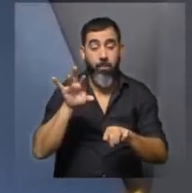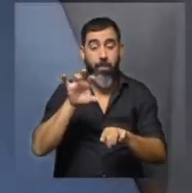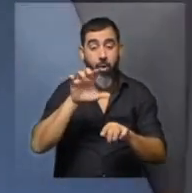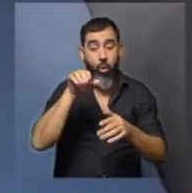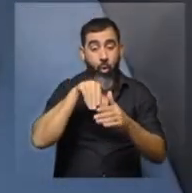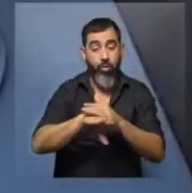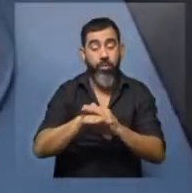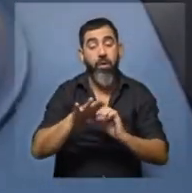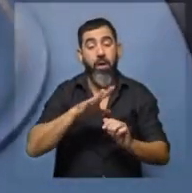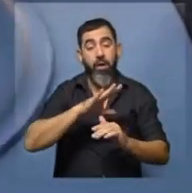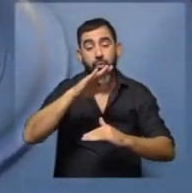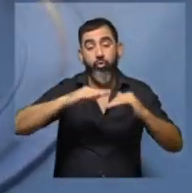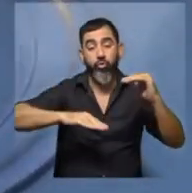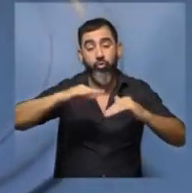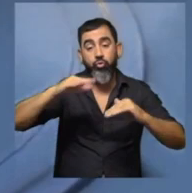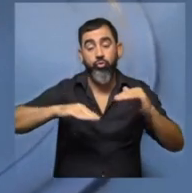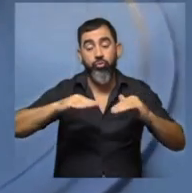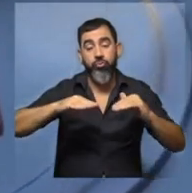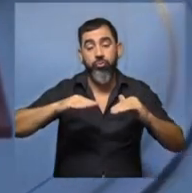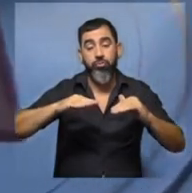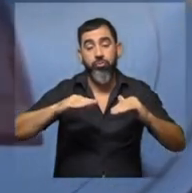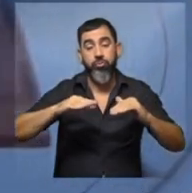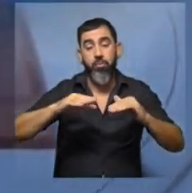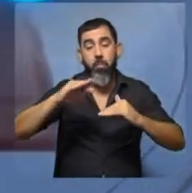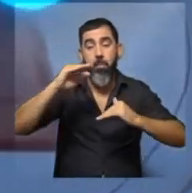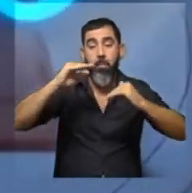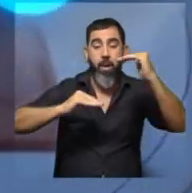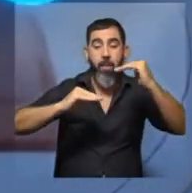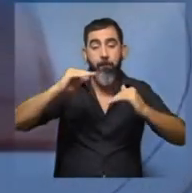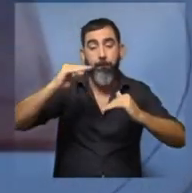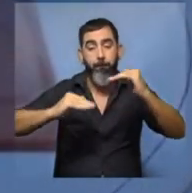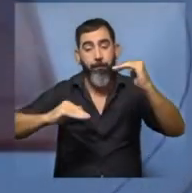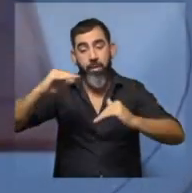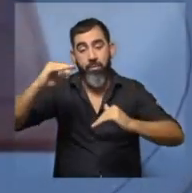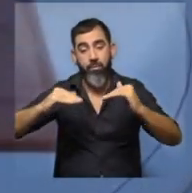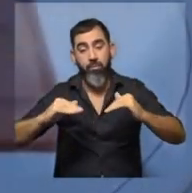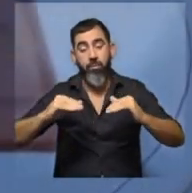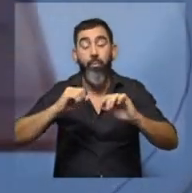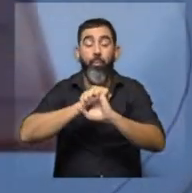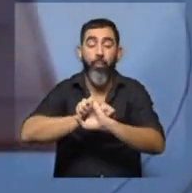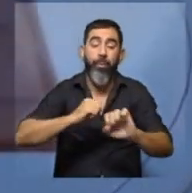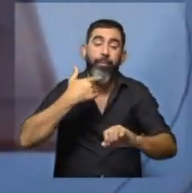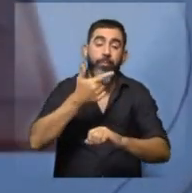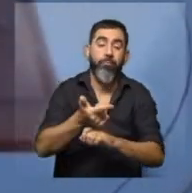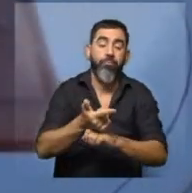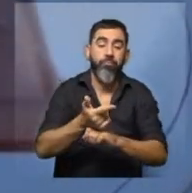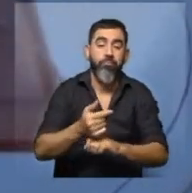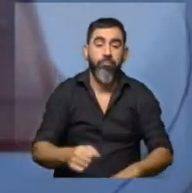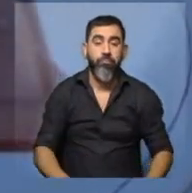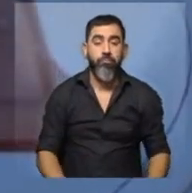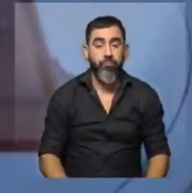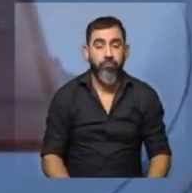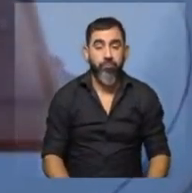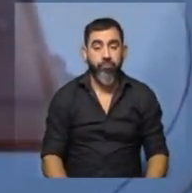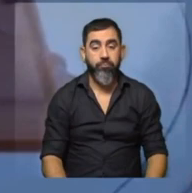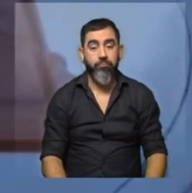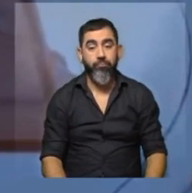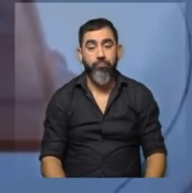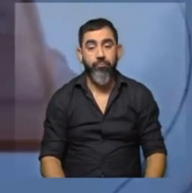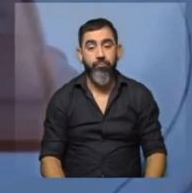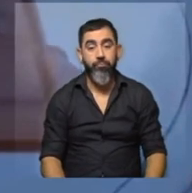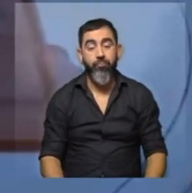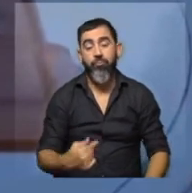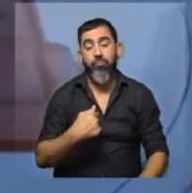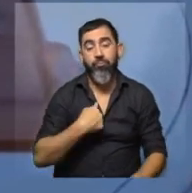microondas va a haber zonas que quizás donde el campo eléctrico es superior a otro. Entonces podría ocurrir, y típicamente ocurre, que si uno